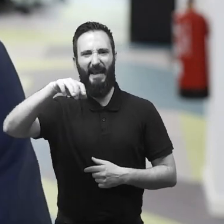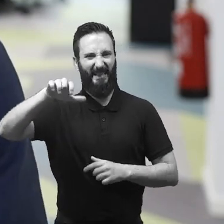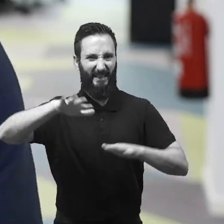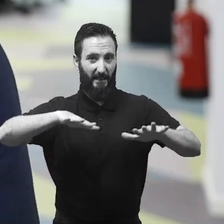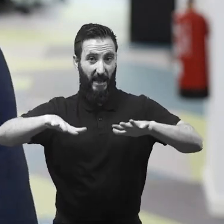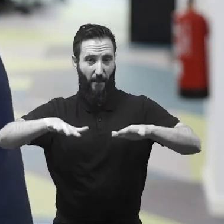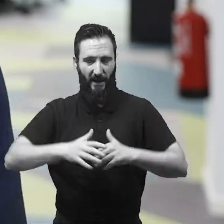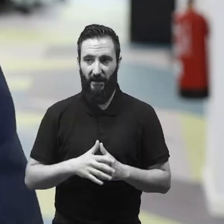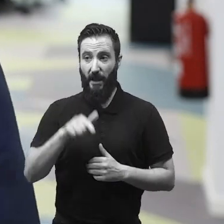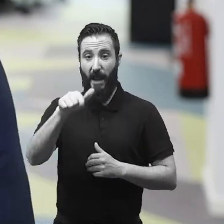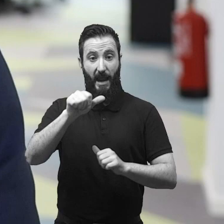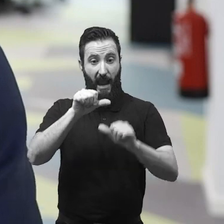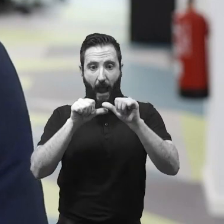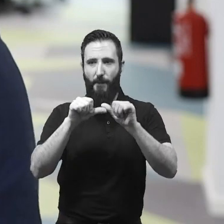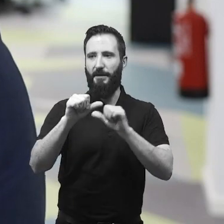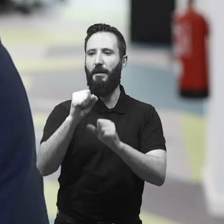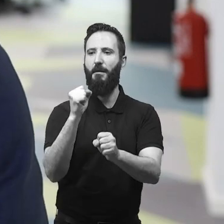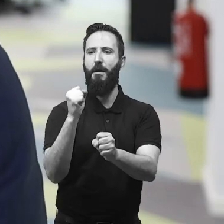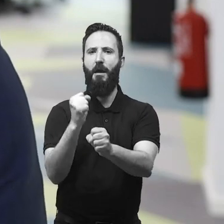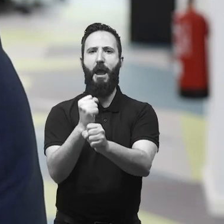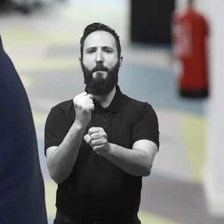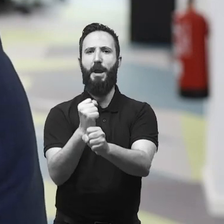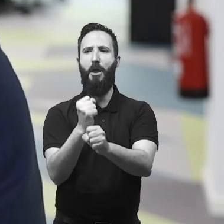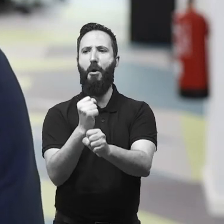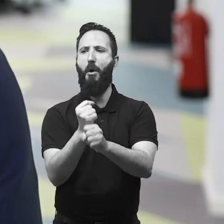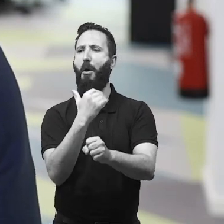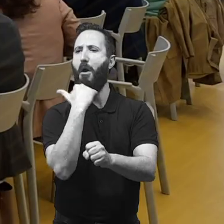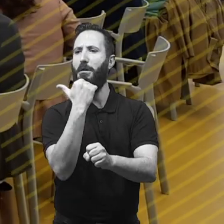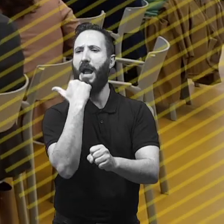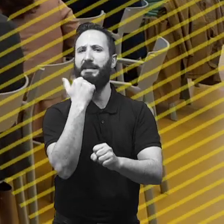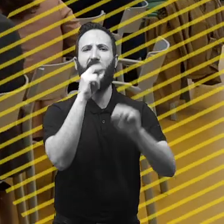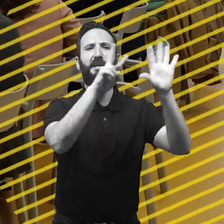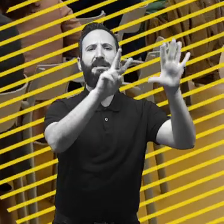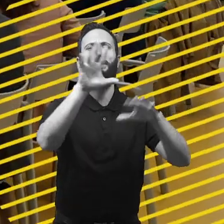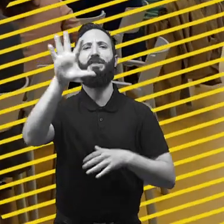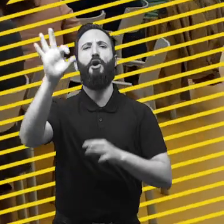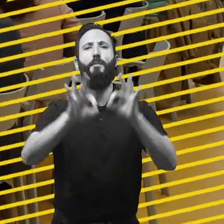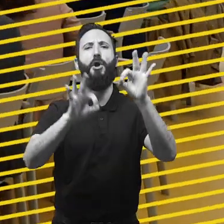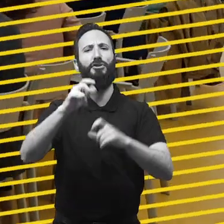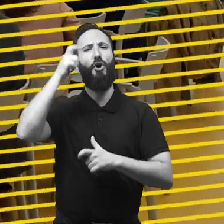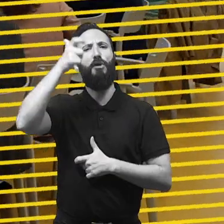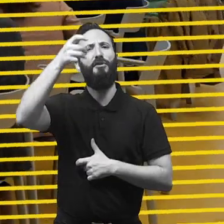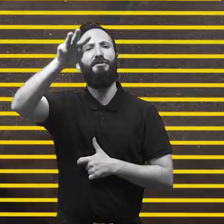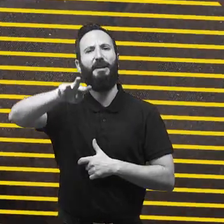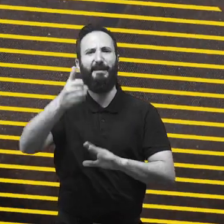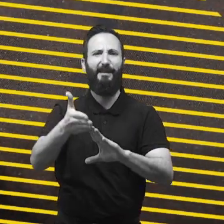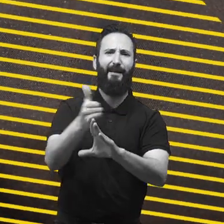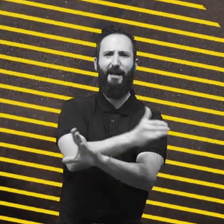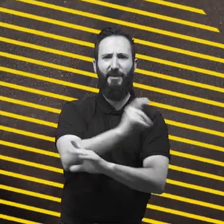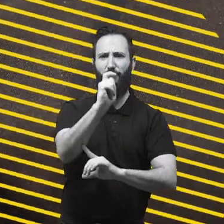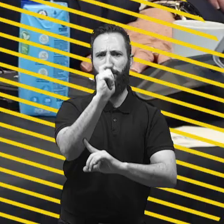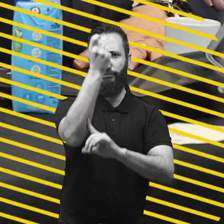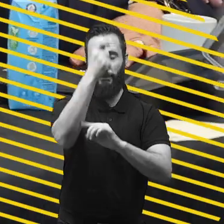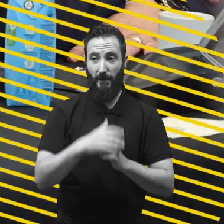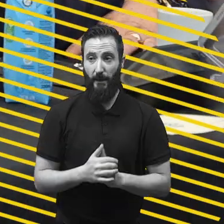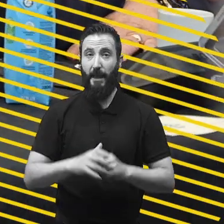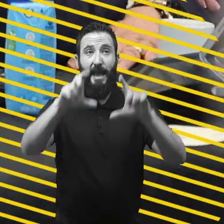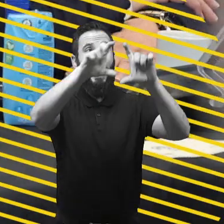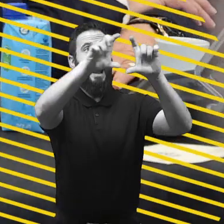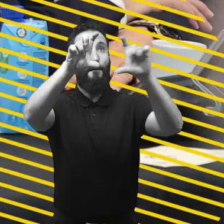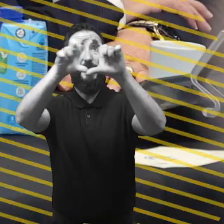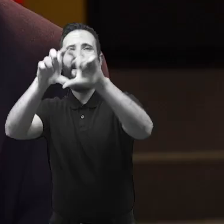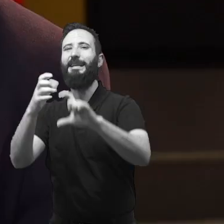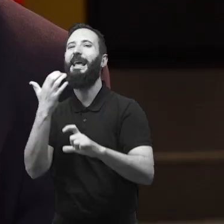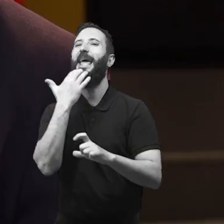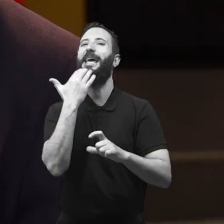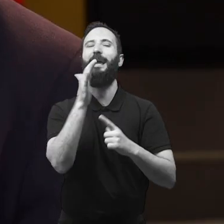en alrededor de un 75% en menos de 3 meses. Algunas empresas ya dan ejemplo de inclusión e invitan a otras a seguir